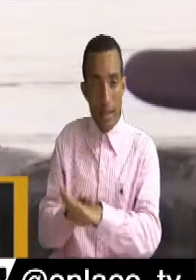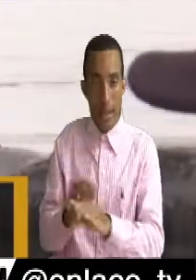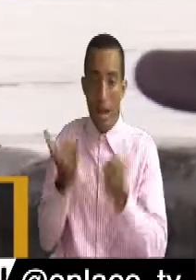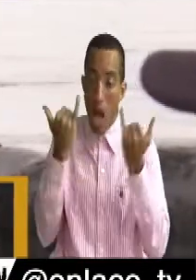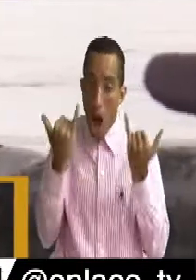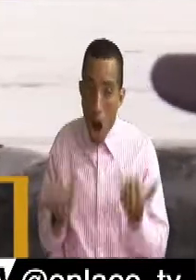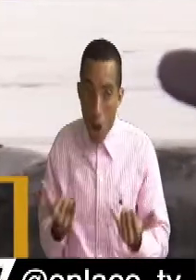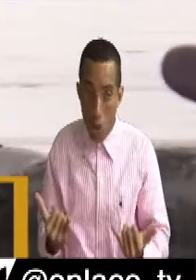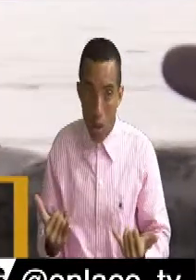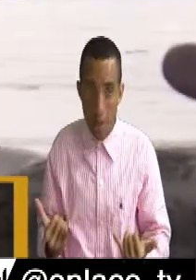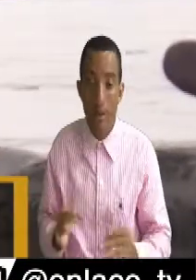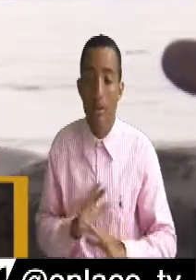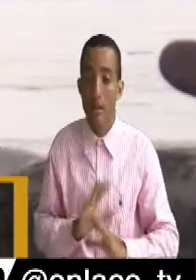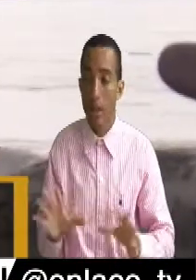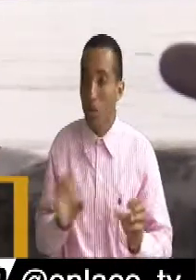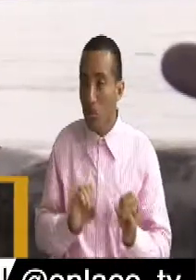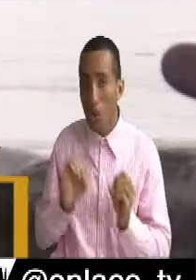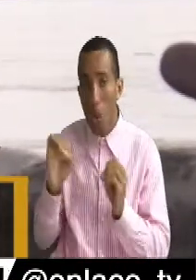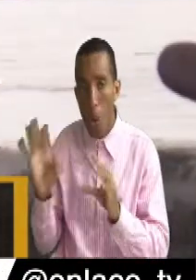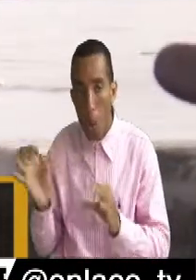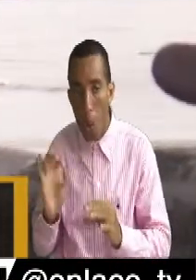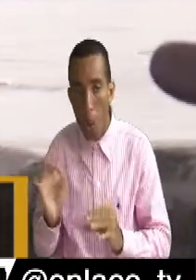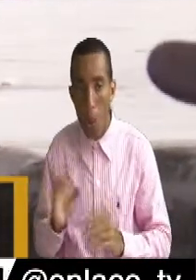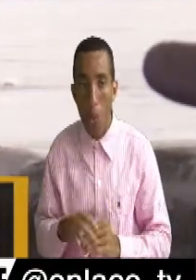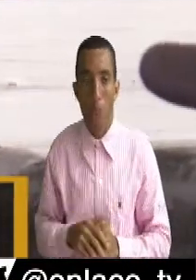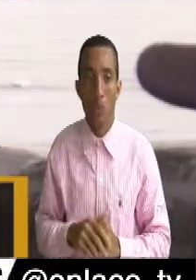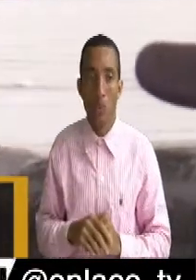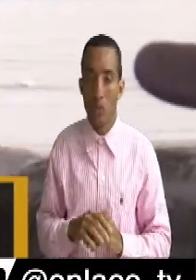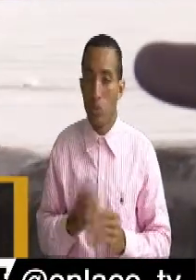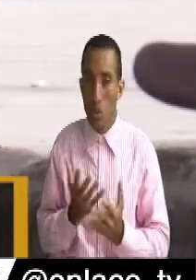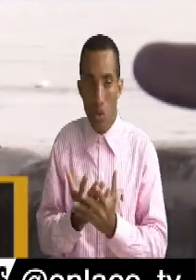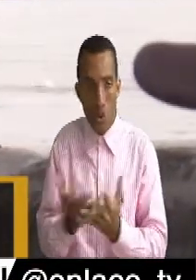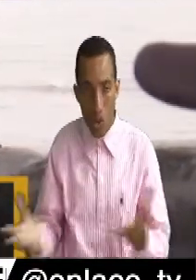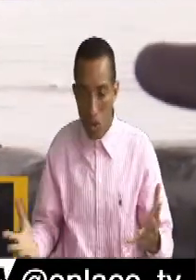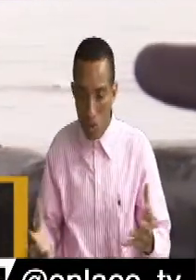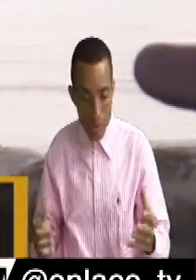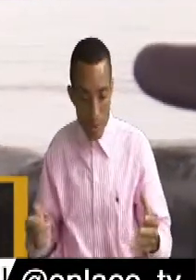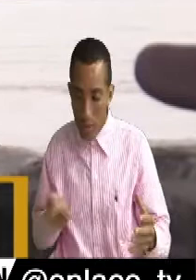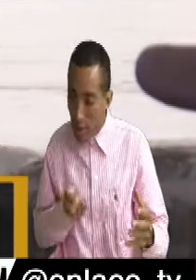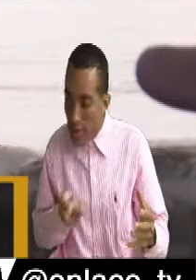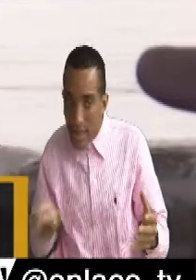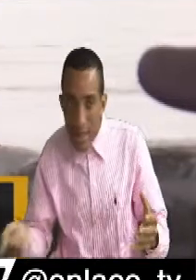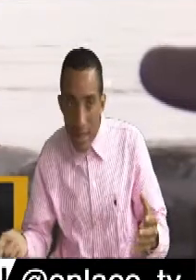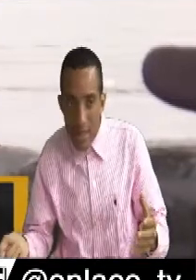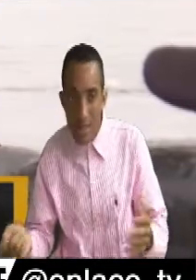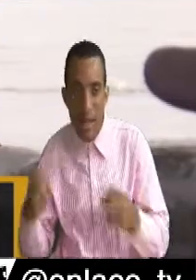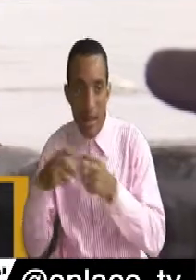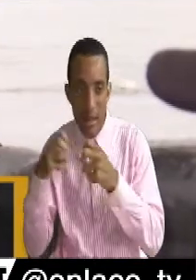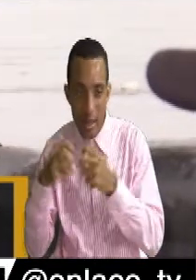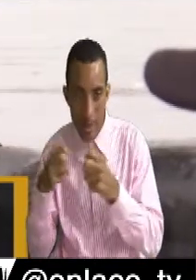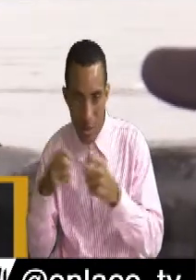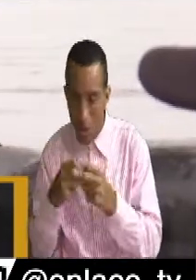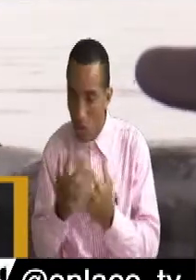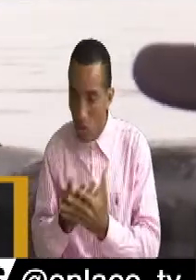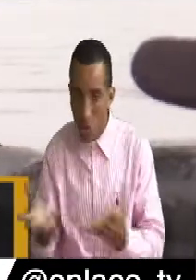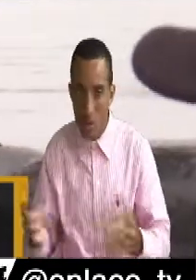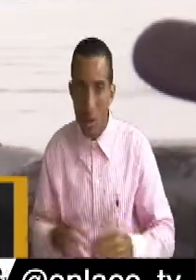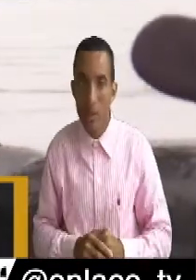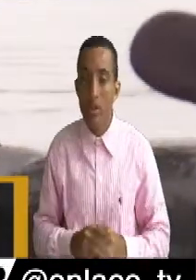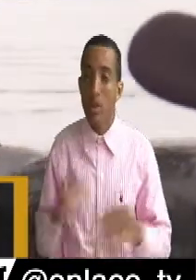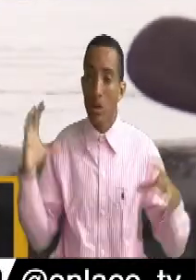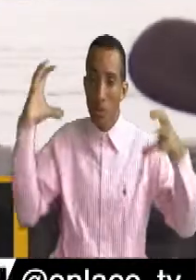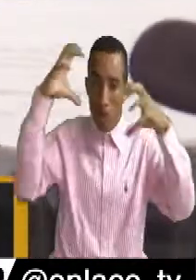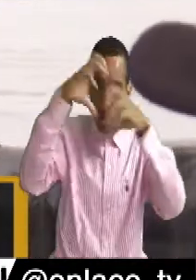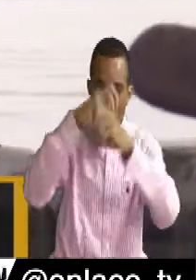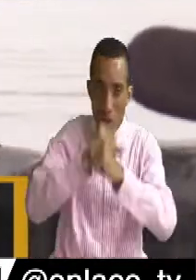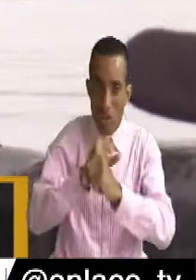ahora, que cojan sus implementos eléctricos, que aseguren muy bien en las horas de la noche todos